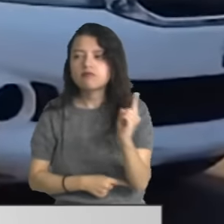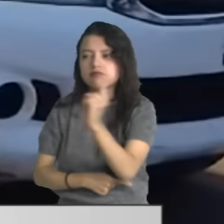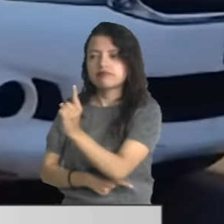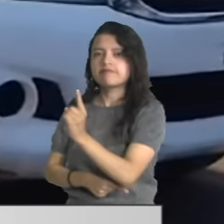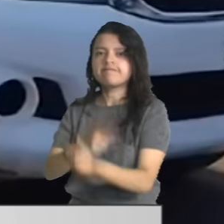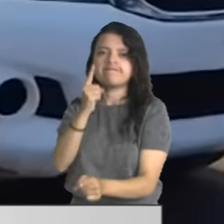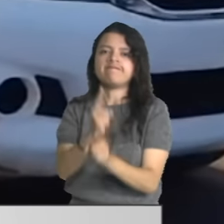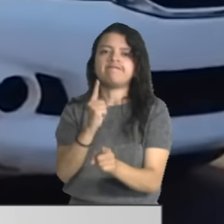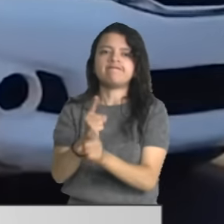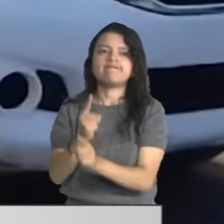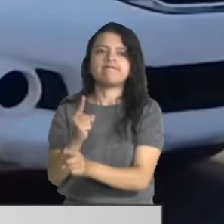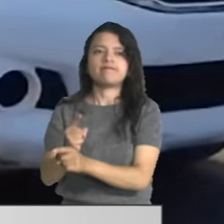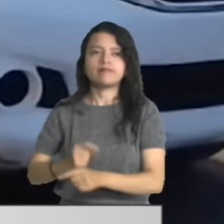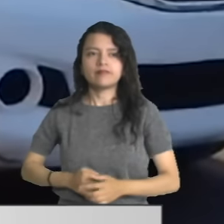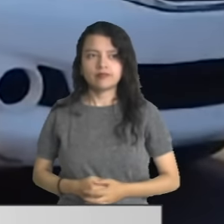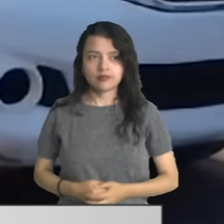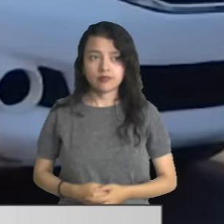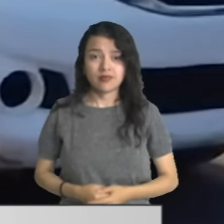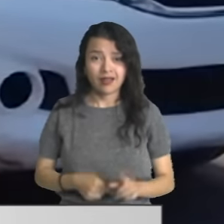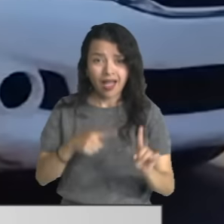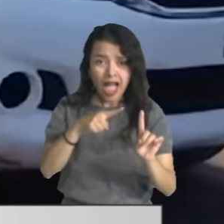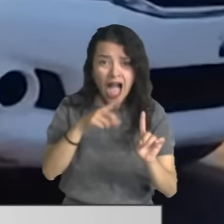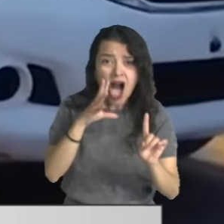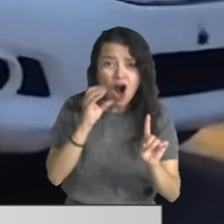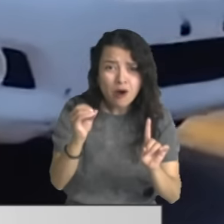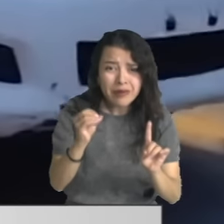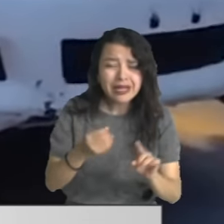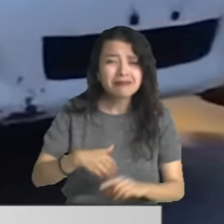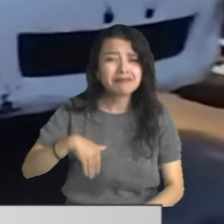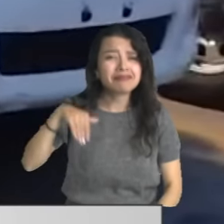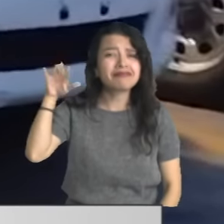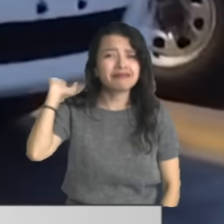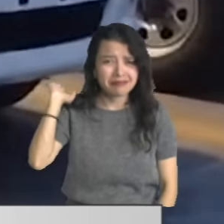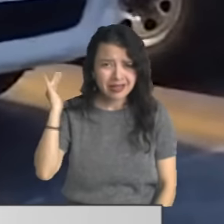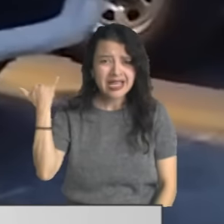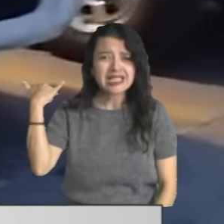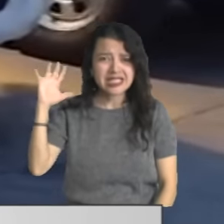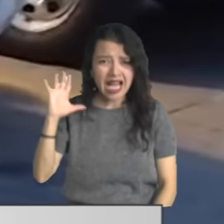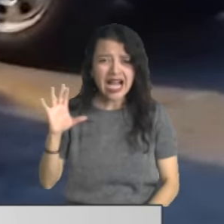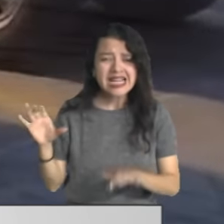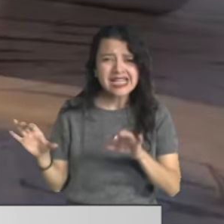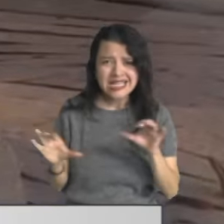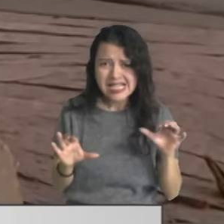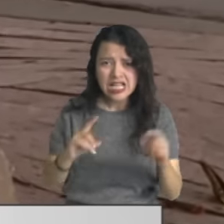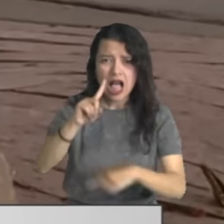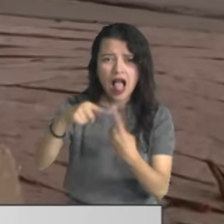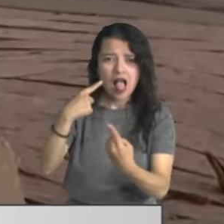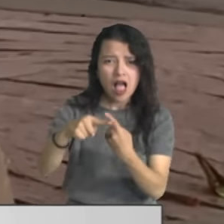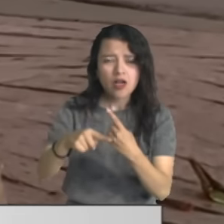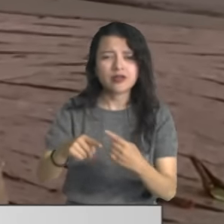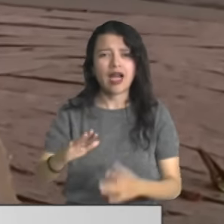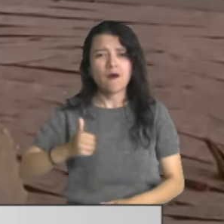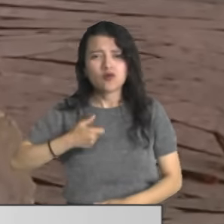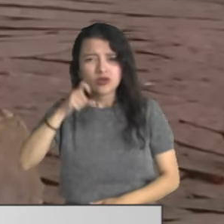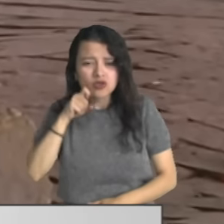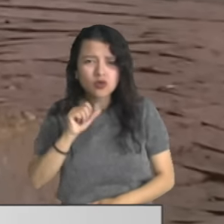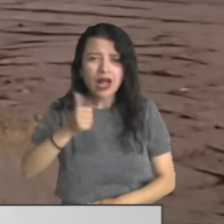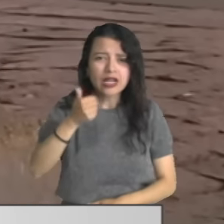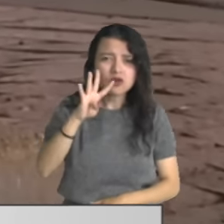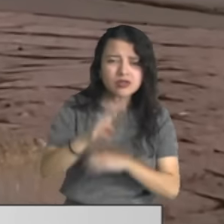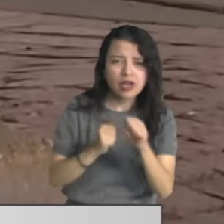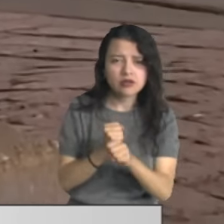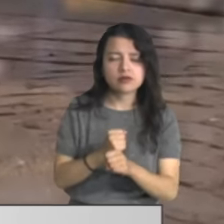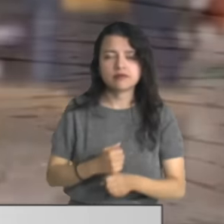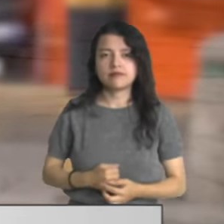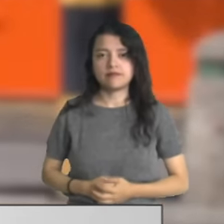La policía informó que el detenido ya presentaba una anotación por el delito de acto sexual con menor de 14 años. En lo corrido del año